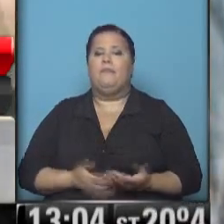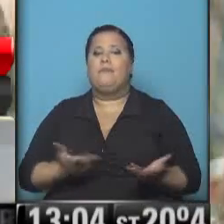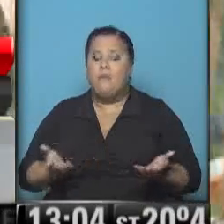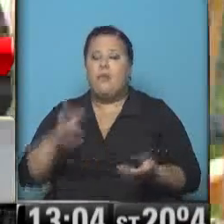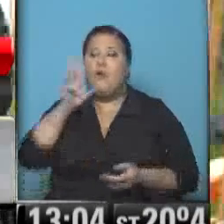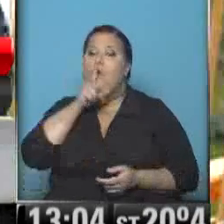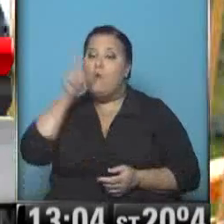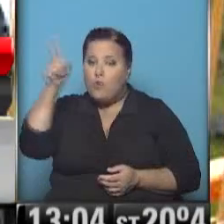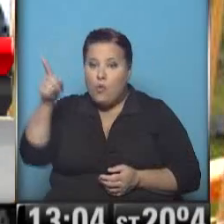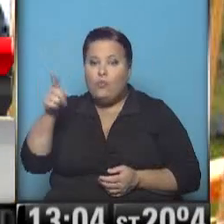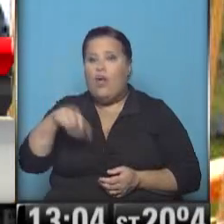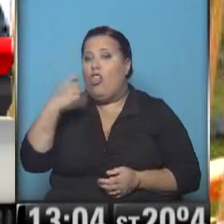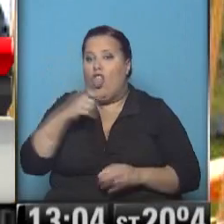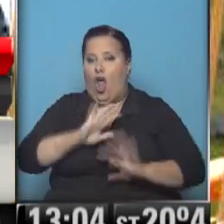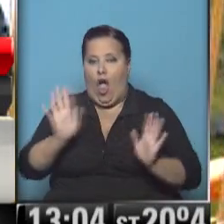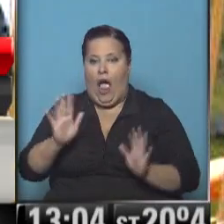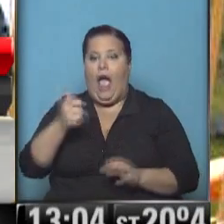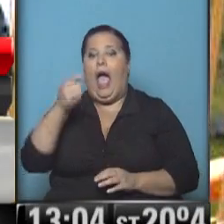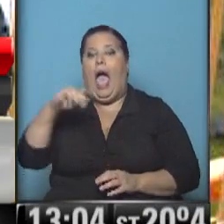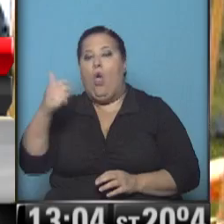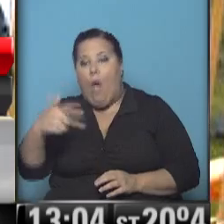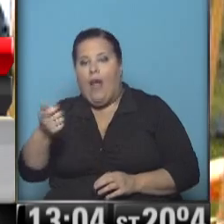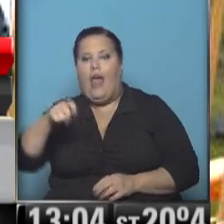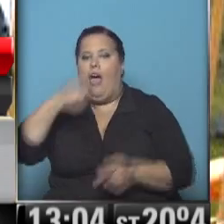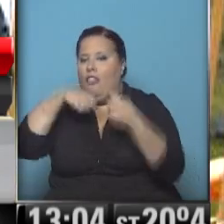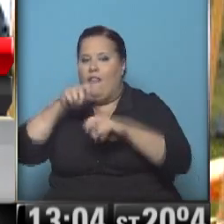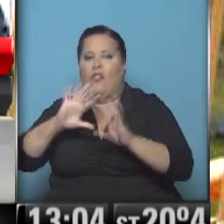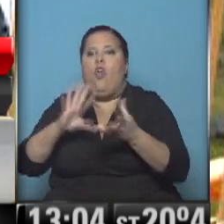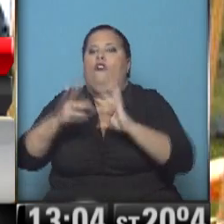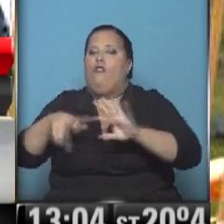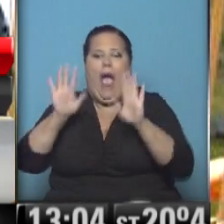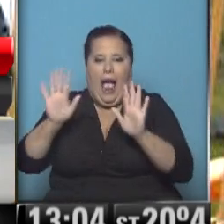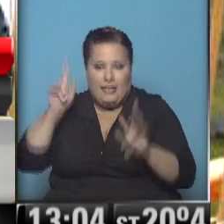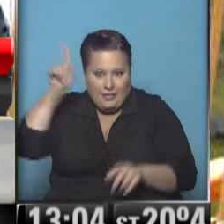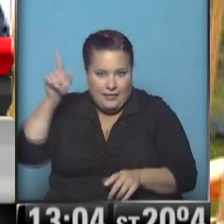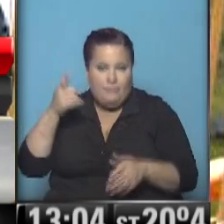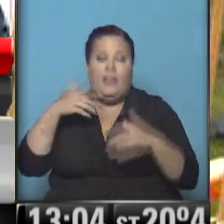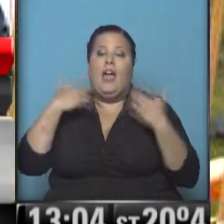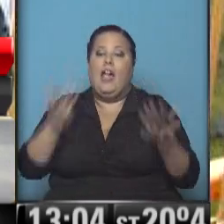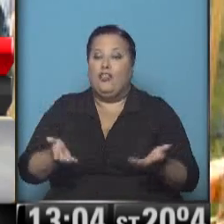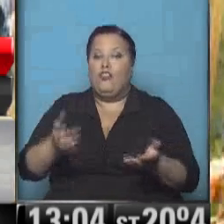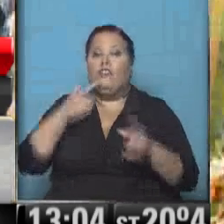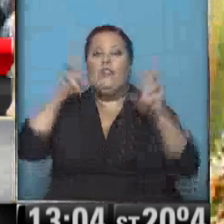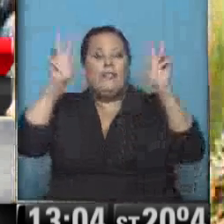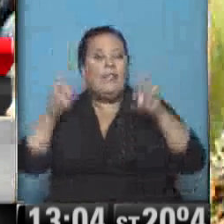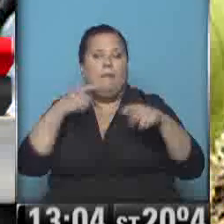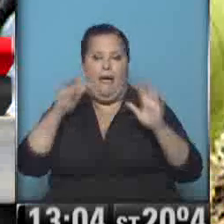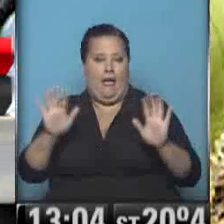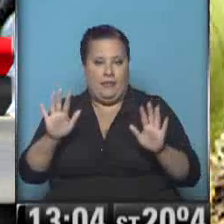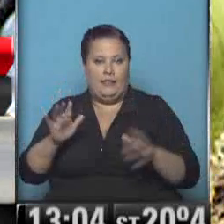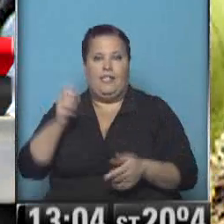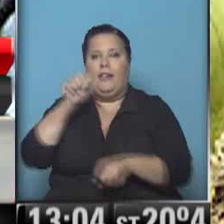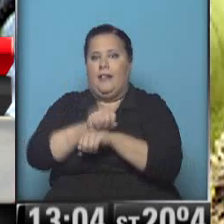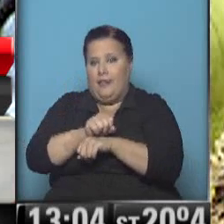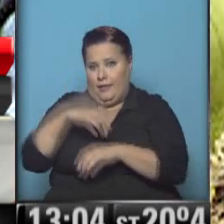en Rusia es droga, aduana, contrabando, no hay vuelta de hoja. Entonces, la calificación era esa, la pena